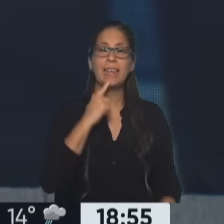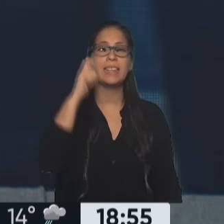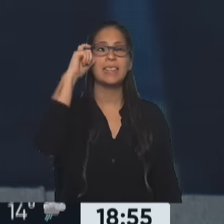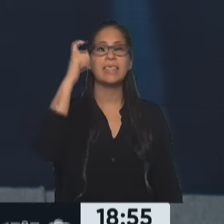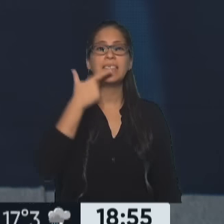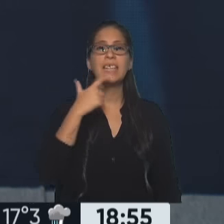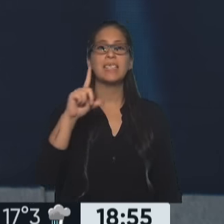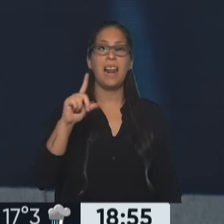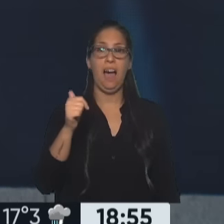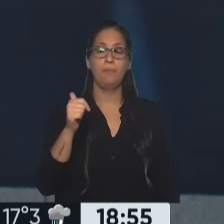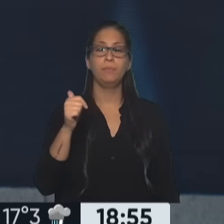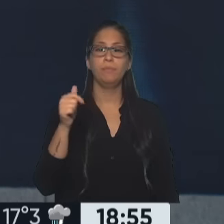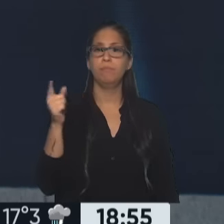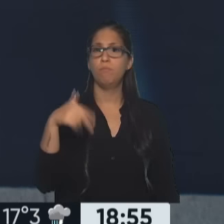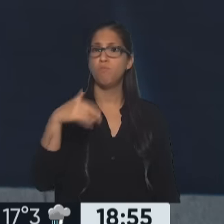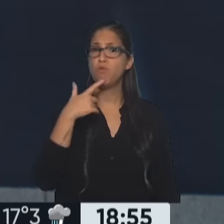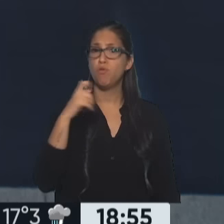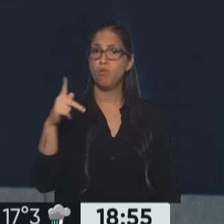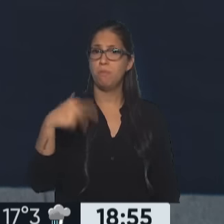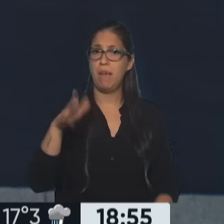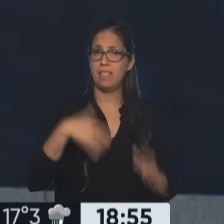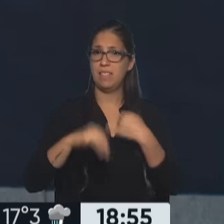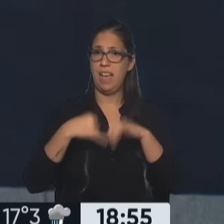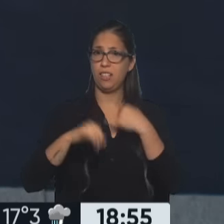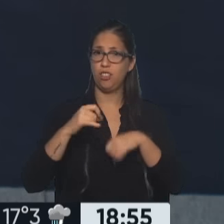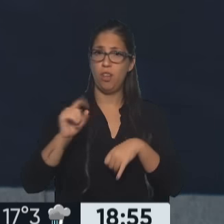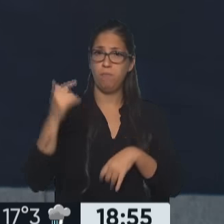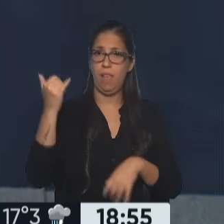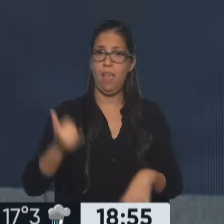bueno, es la persona que más acciones tiene justamente de esta empresa.